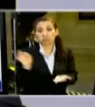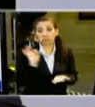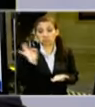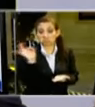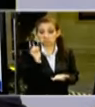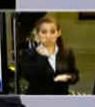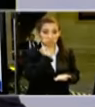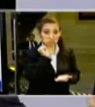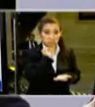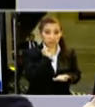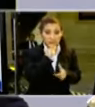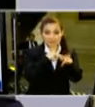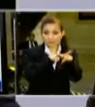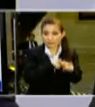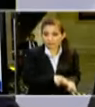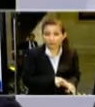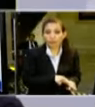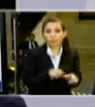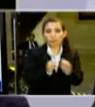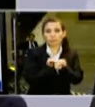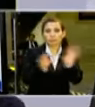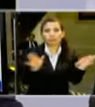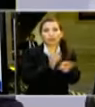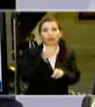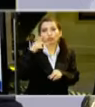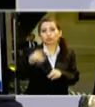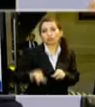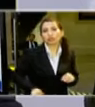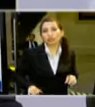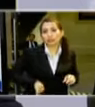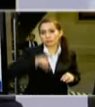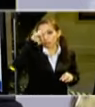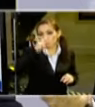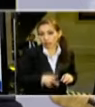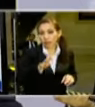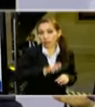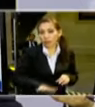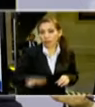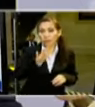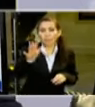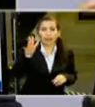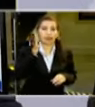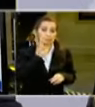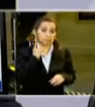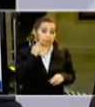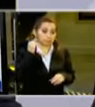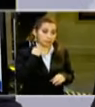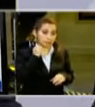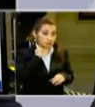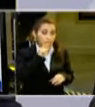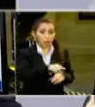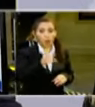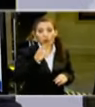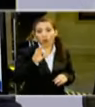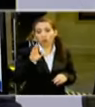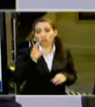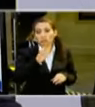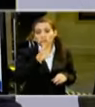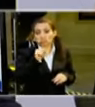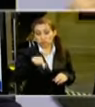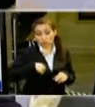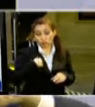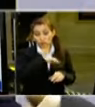senadores mantienen muy claro cuáles son los intereses de México en las interparlamentarias, nuestro poder blando, nuestro